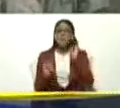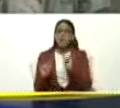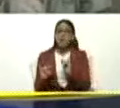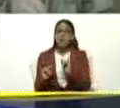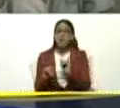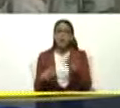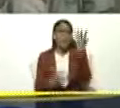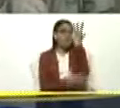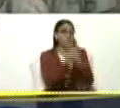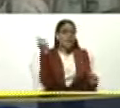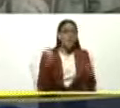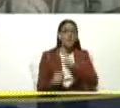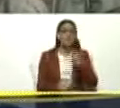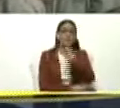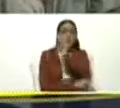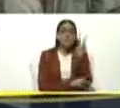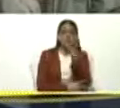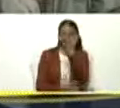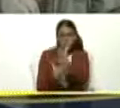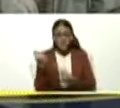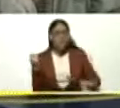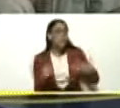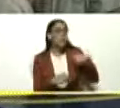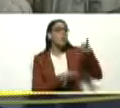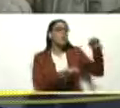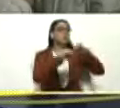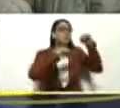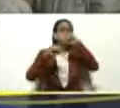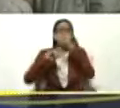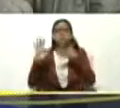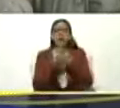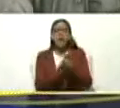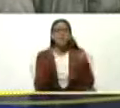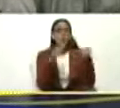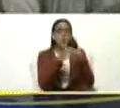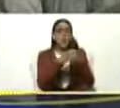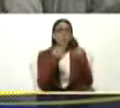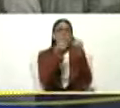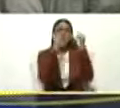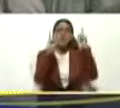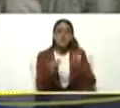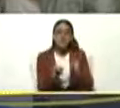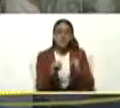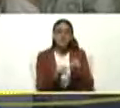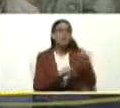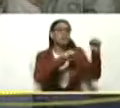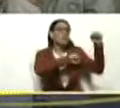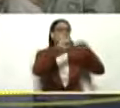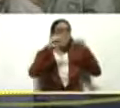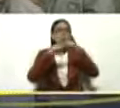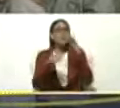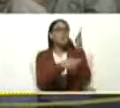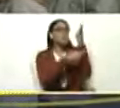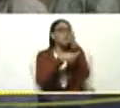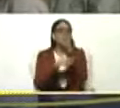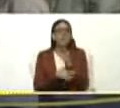Venezuela porque se incorporó a un movimiento independentista que encabezó José María España, Manuel Gual,